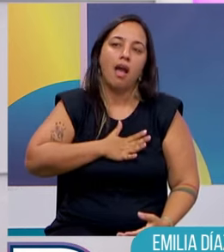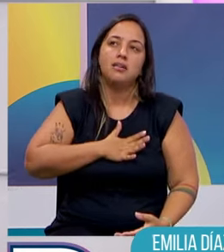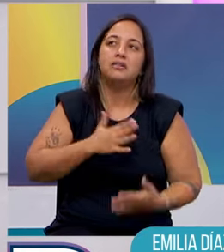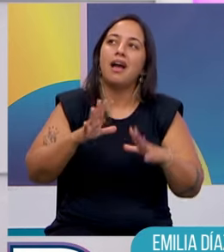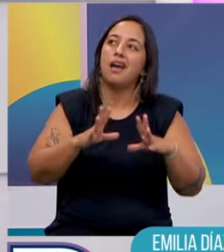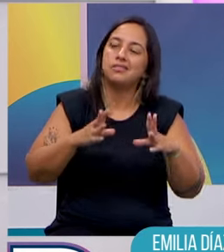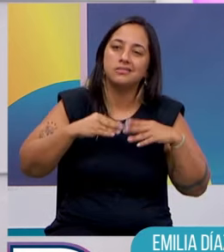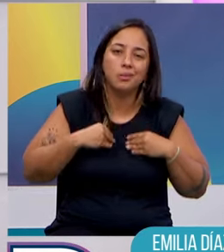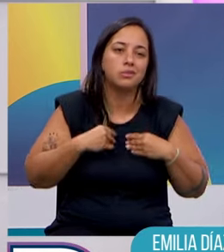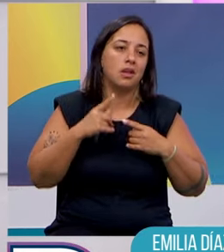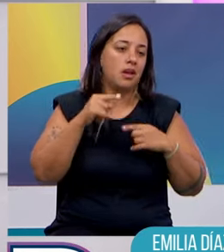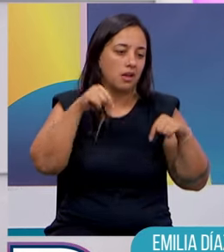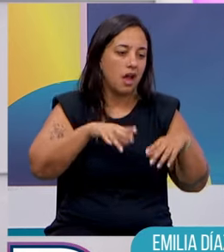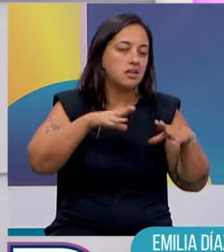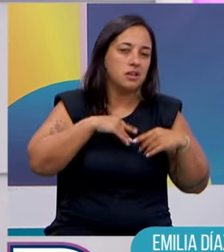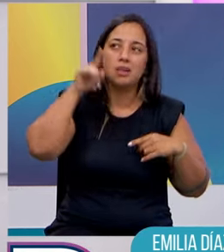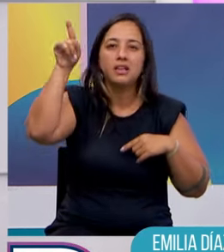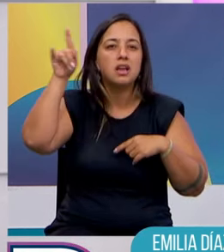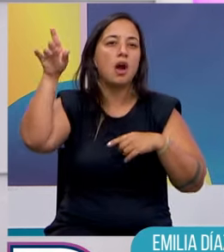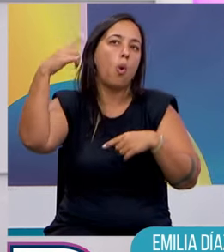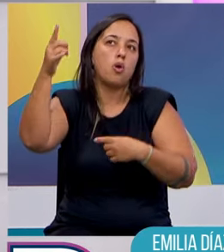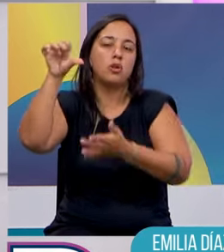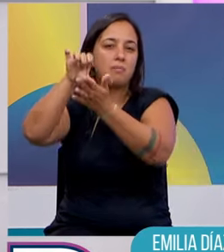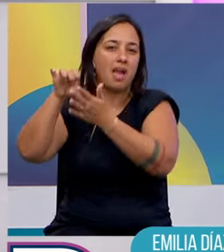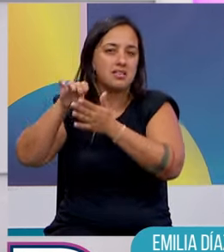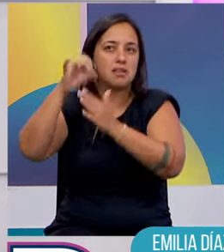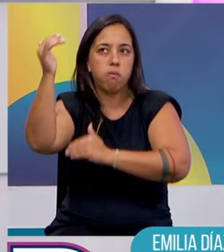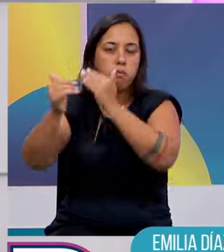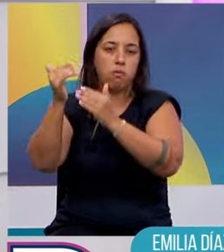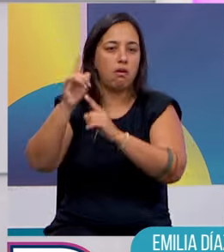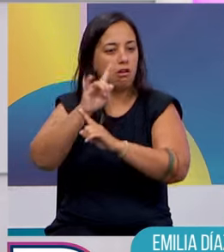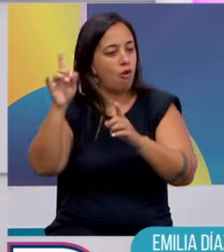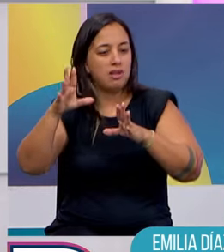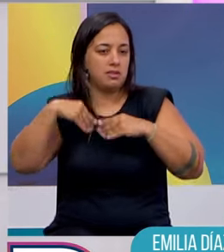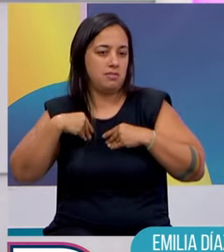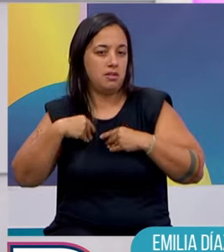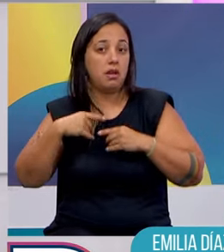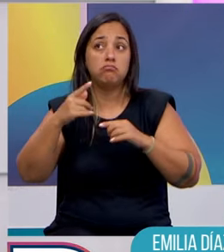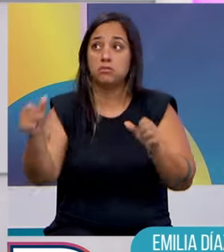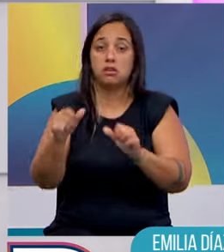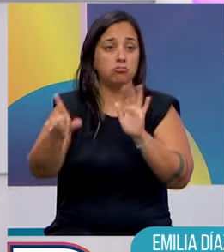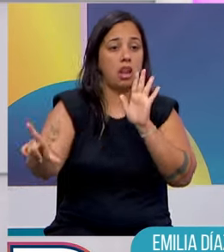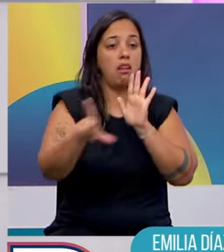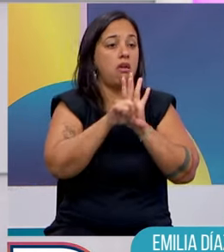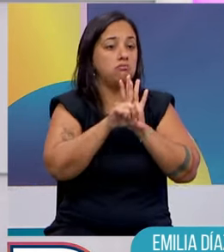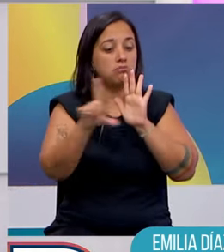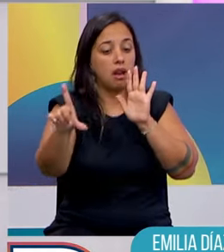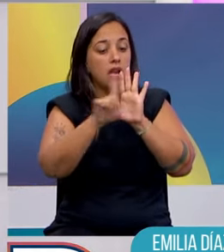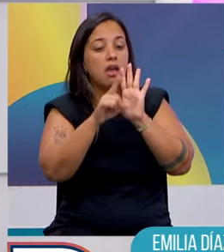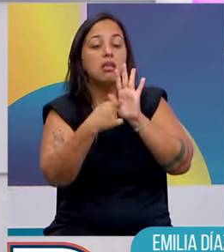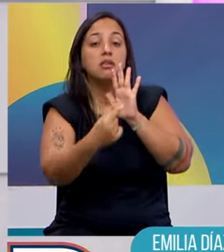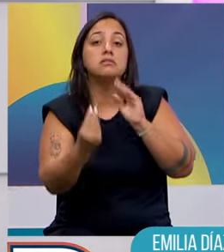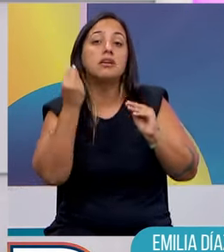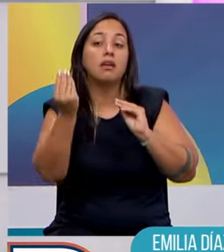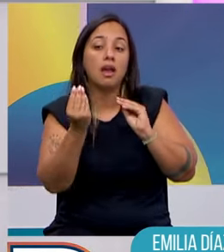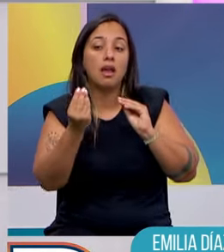que era importante cuidar la tierra y la salud de los ciudadanos. Y había que hacerlo a través de una ley, de leyes. Y esas leyes tenían el costo